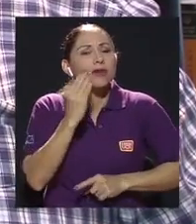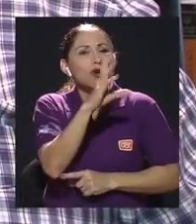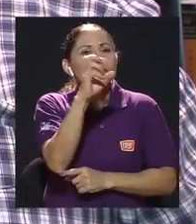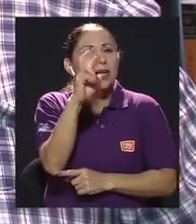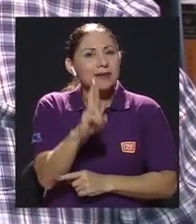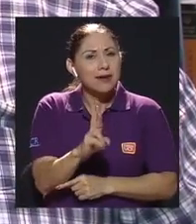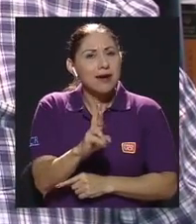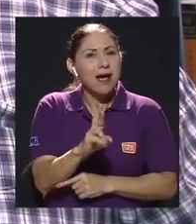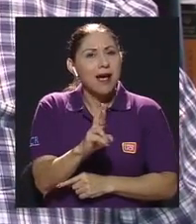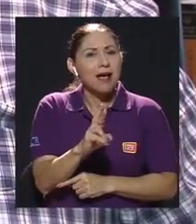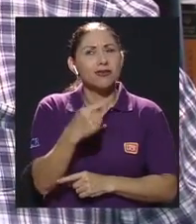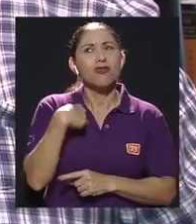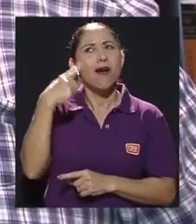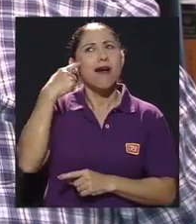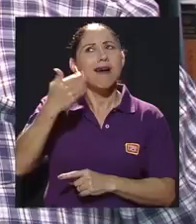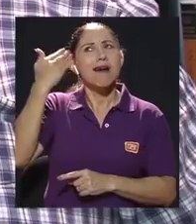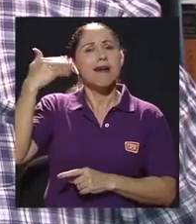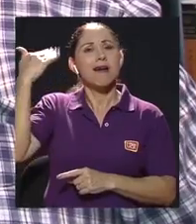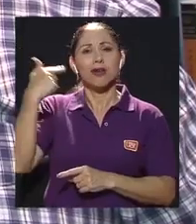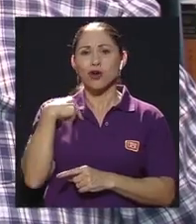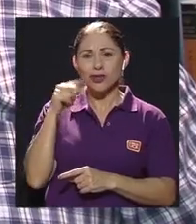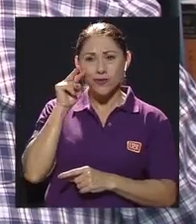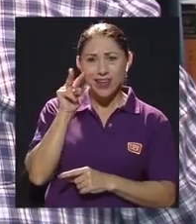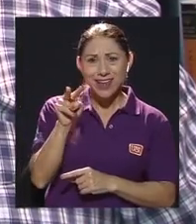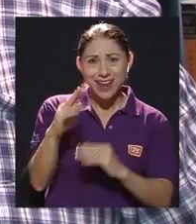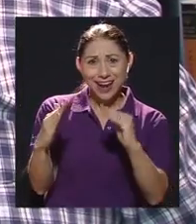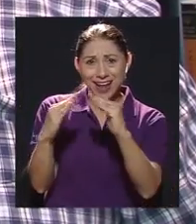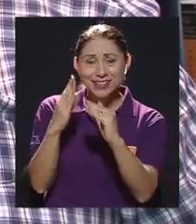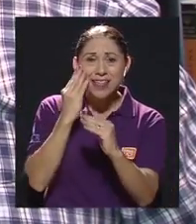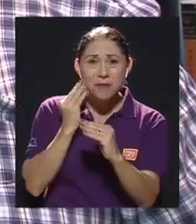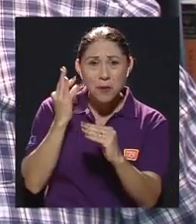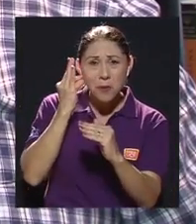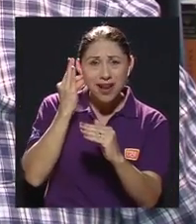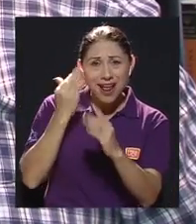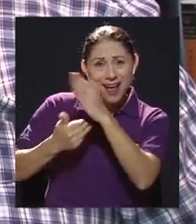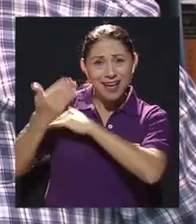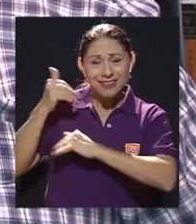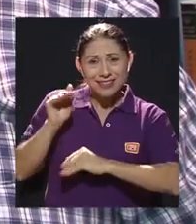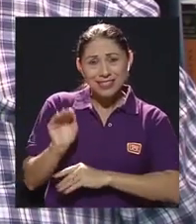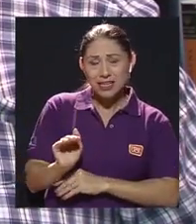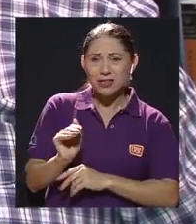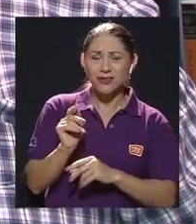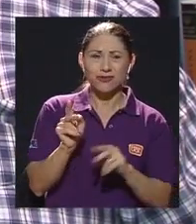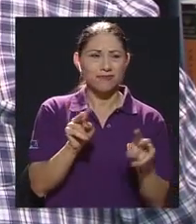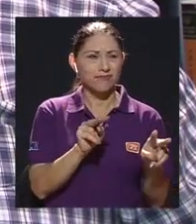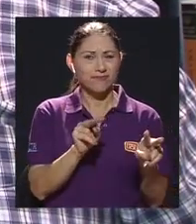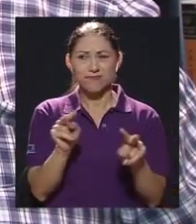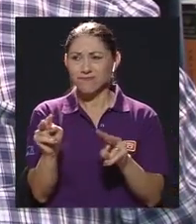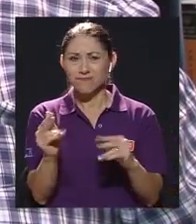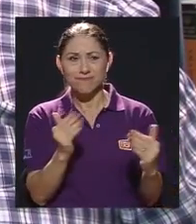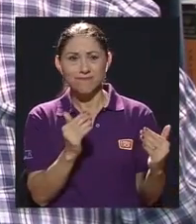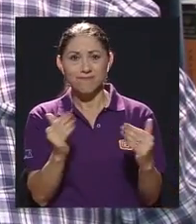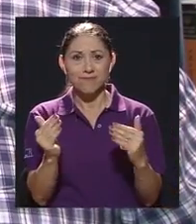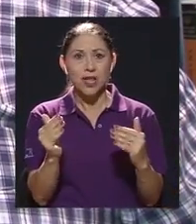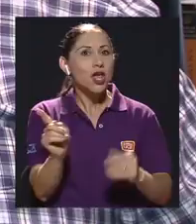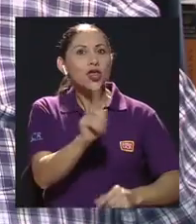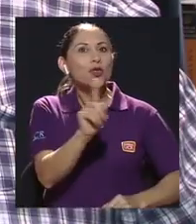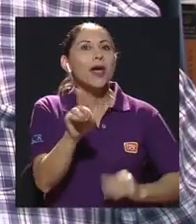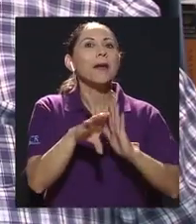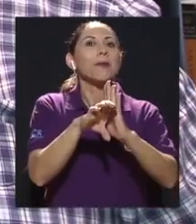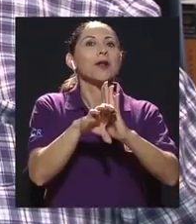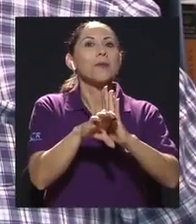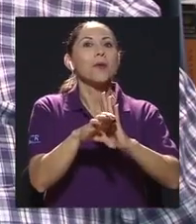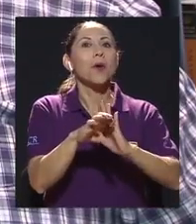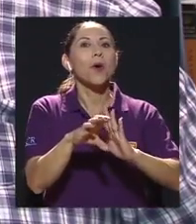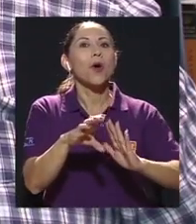veía cuando yo iba a la casa de mi abuela de niño, y era no era el policía que andaba aquí con